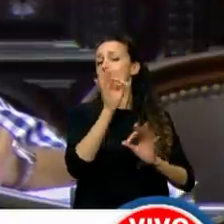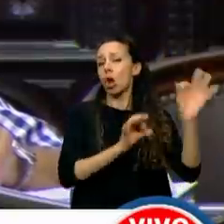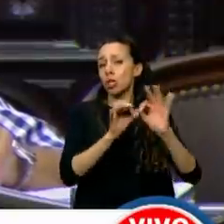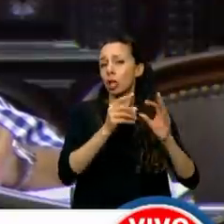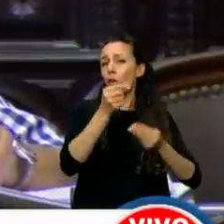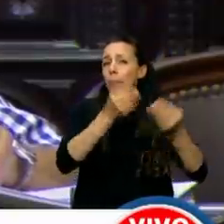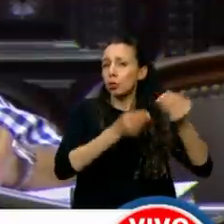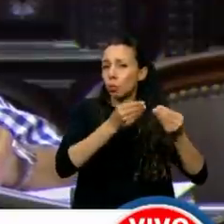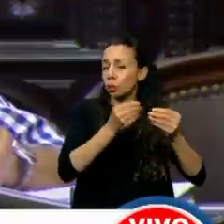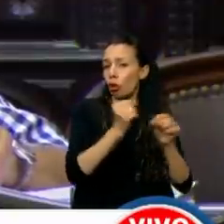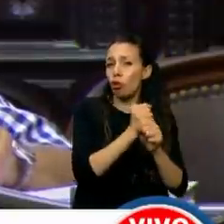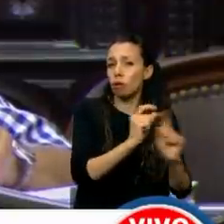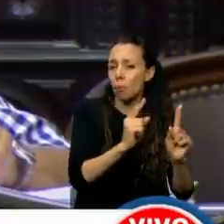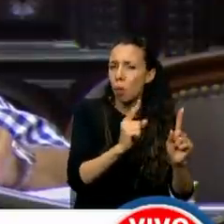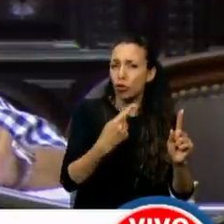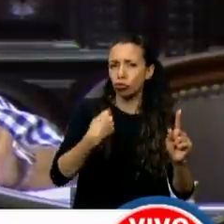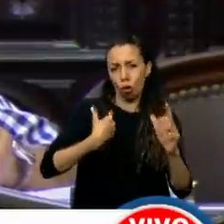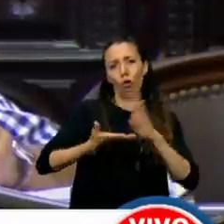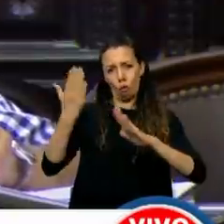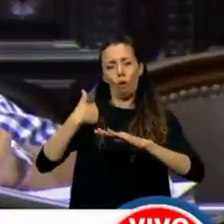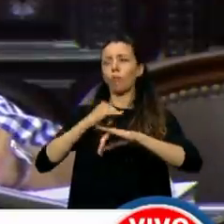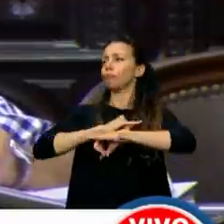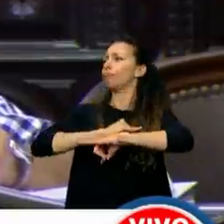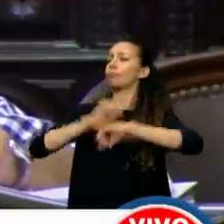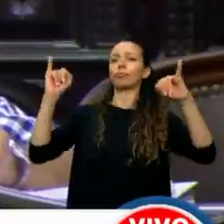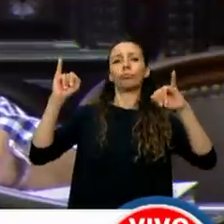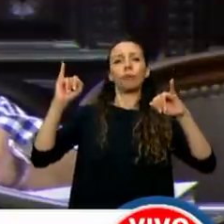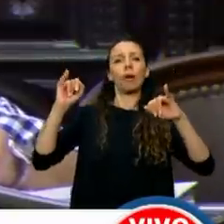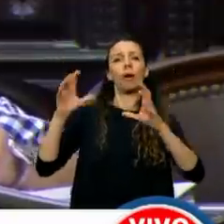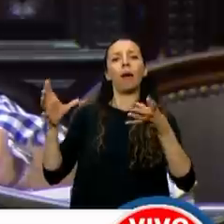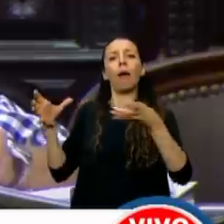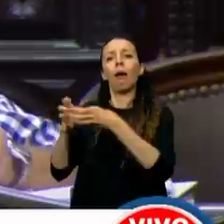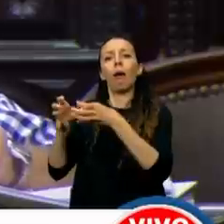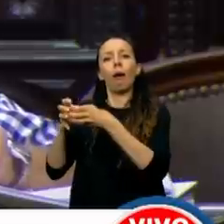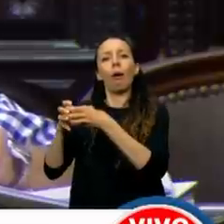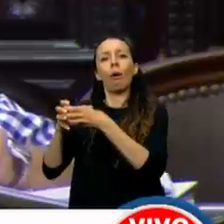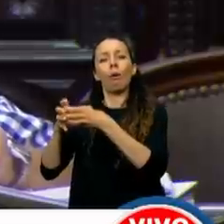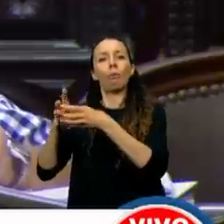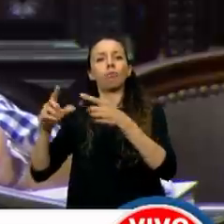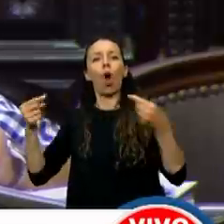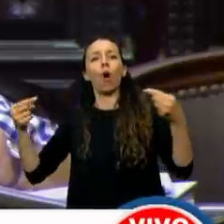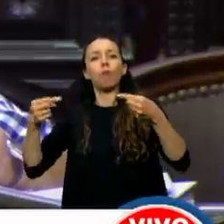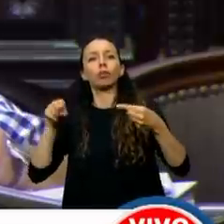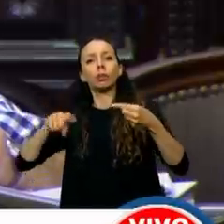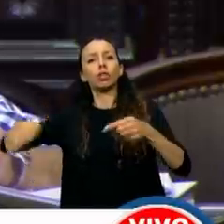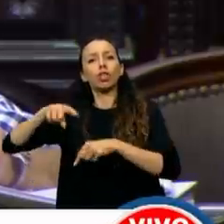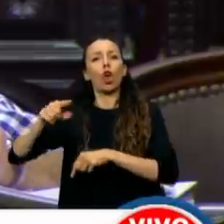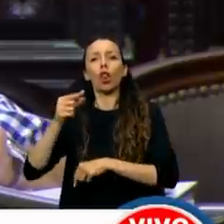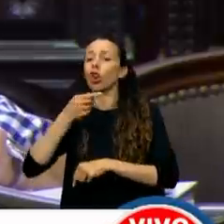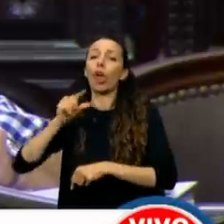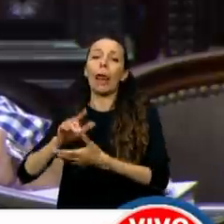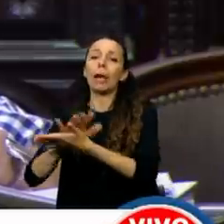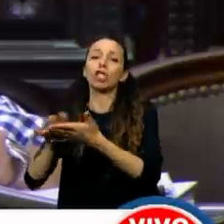campaña diciendo claramente que la oposición no quiere resolver la pobreza